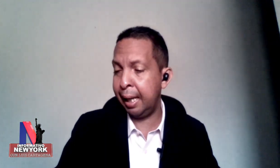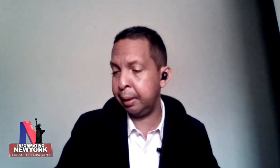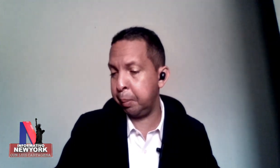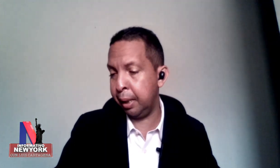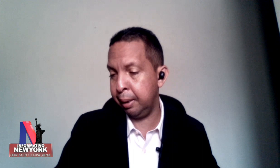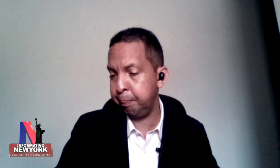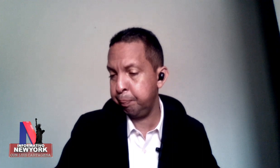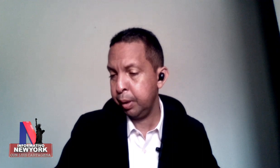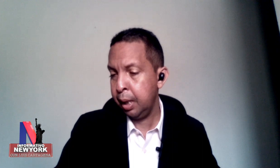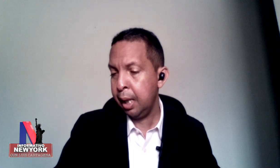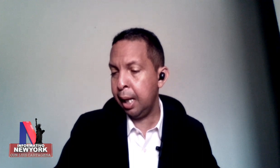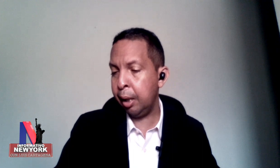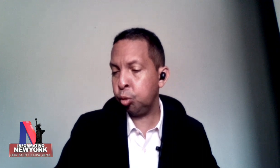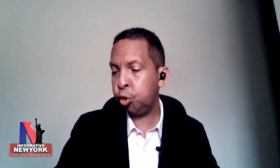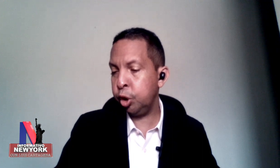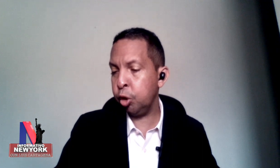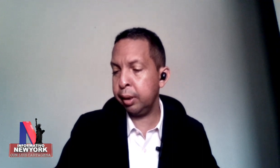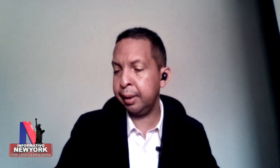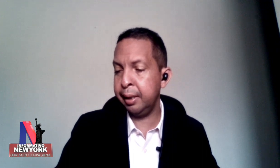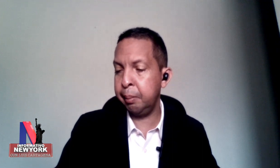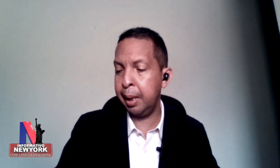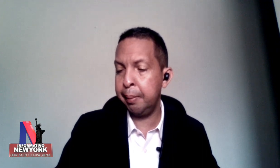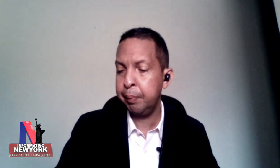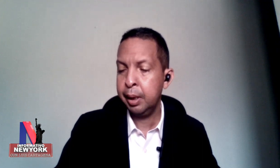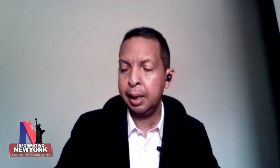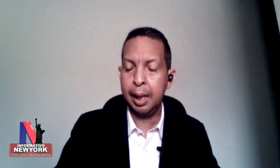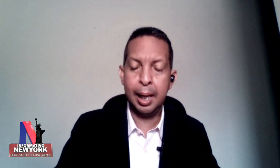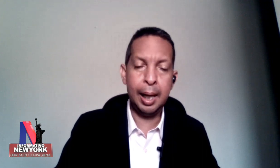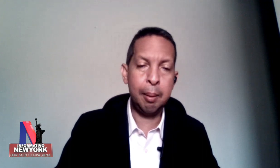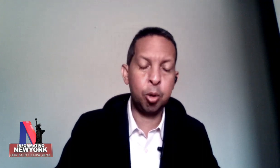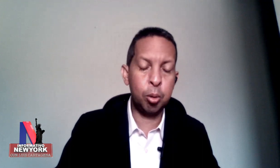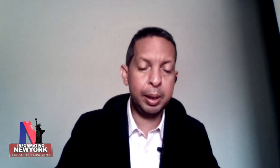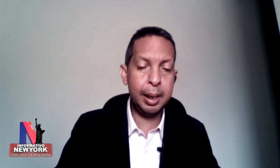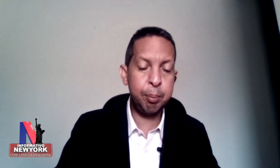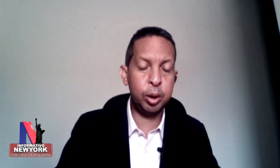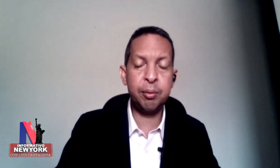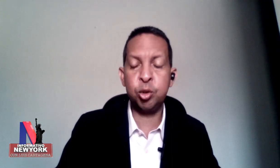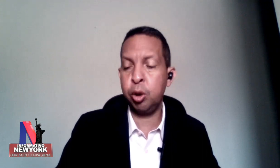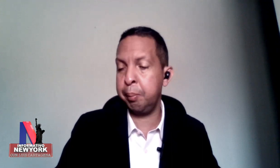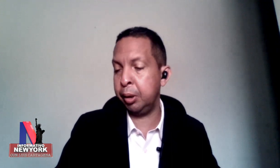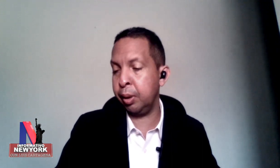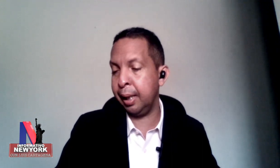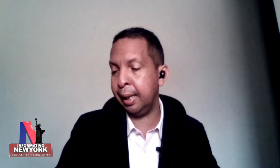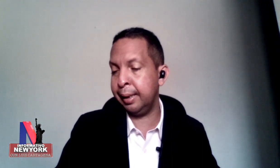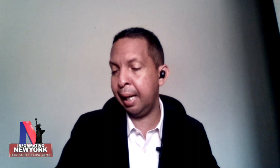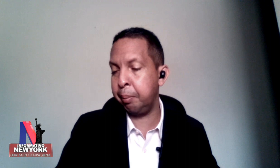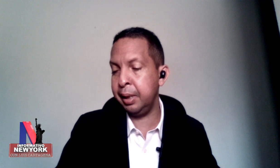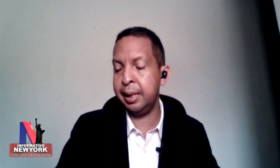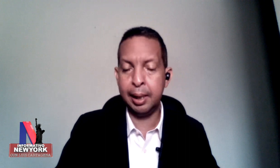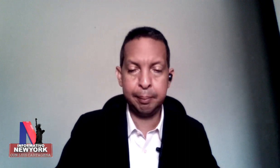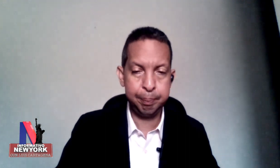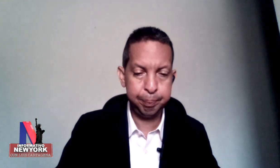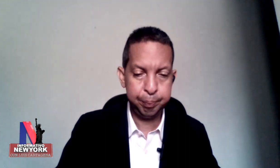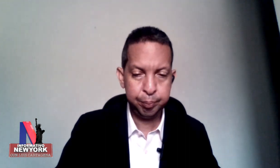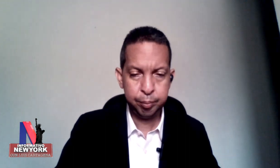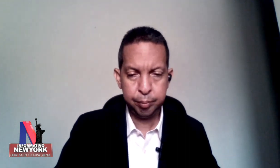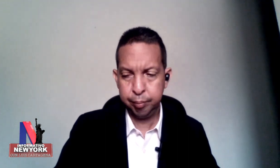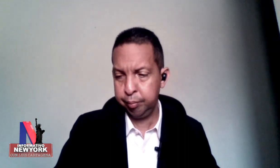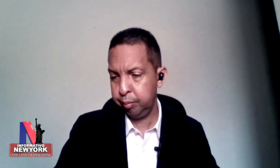ruedas de prensa de la semana, anunció que se iba a volver a poner en funcionamiento el canal de la